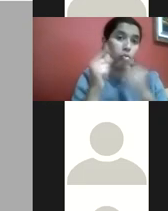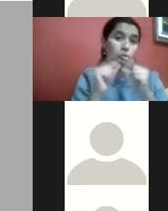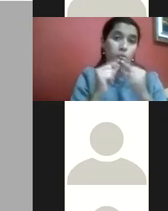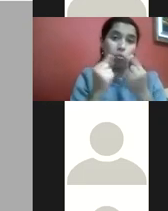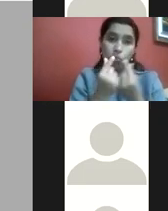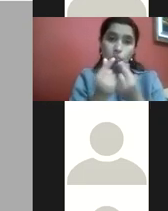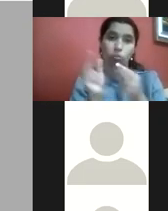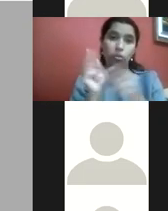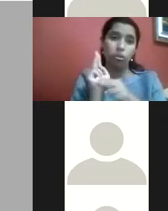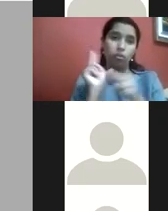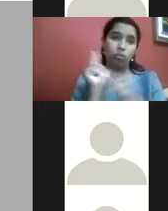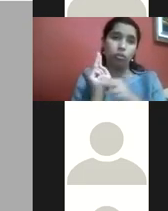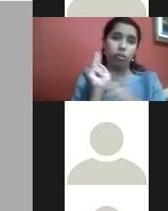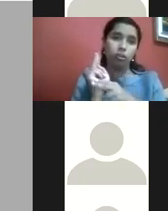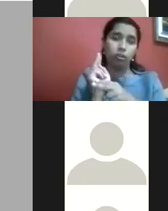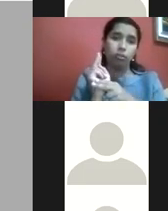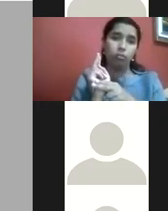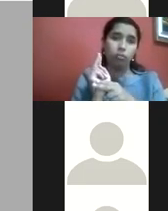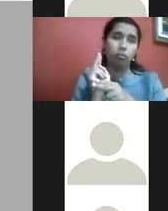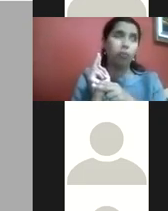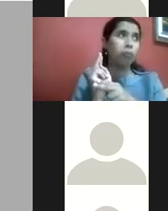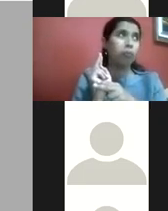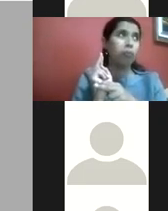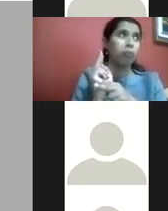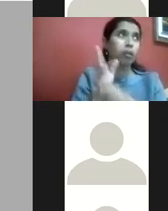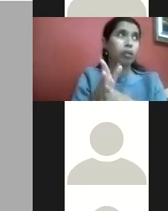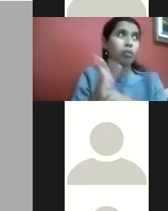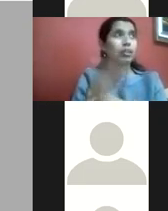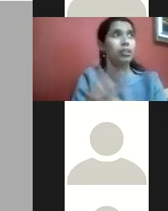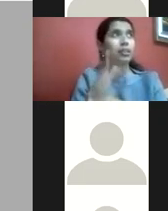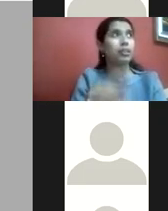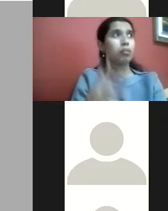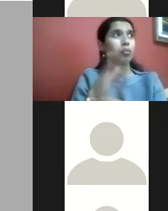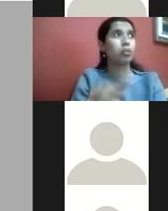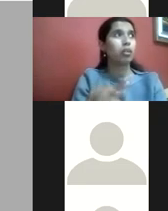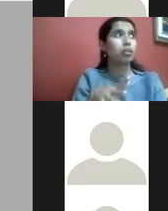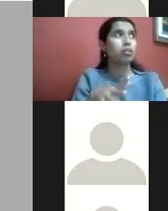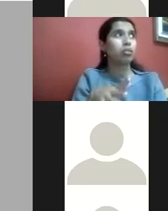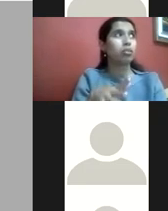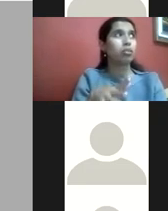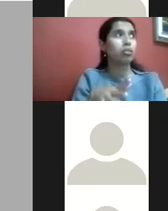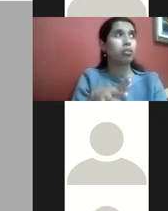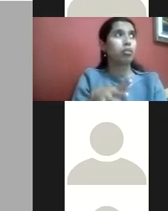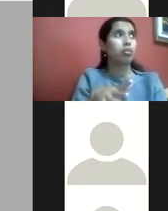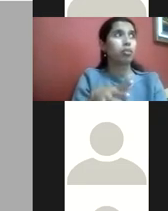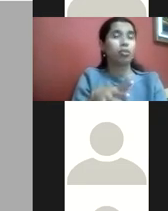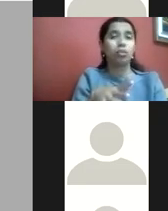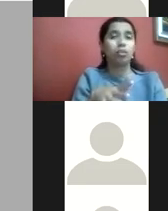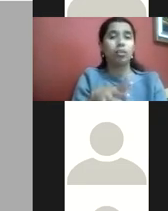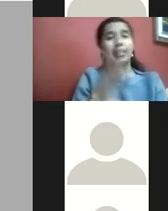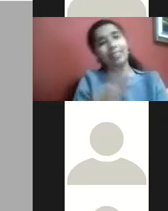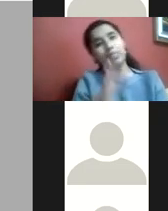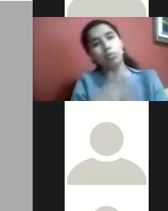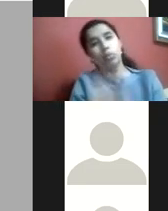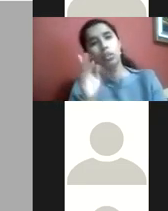utilizamos para nuestra estimación, para hacer nuestra estimación, esa sería una estimación puntual,